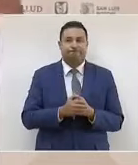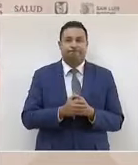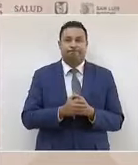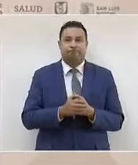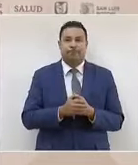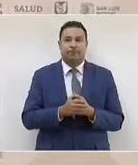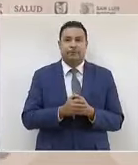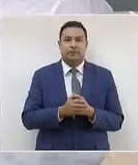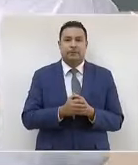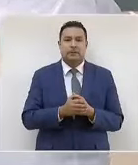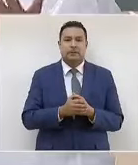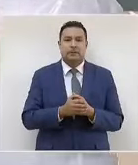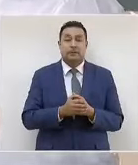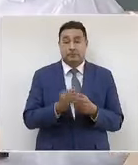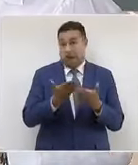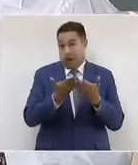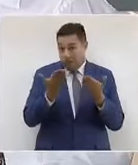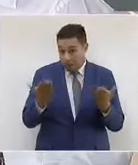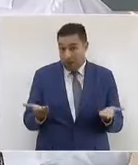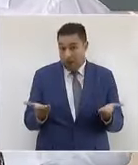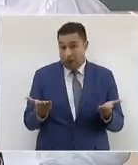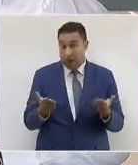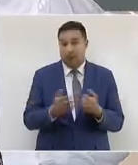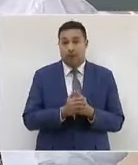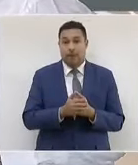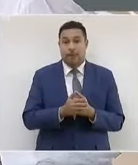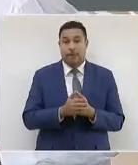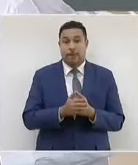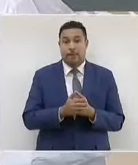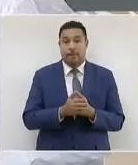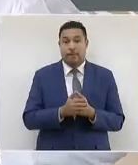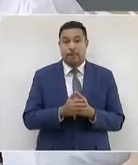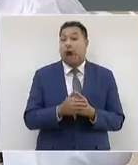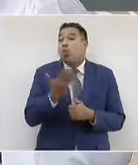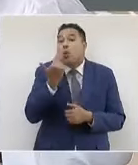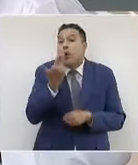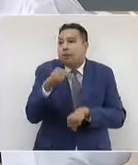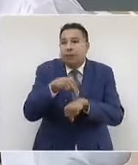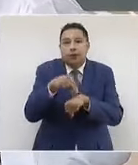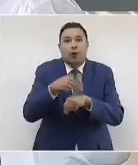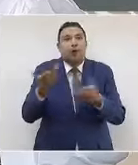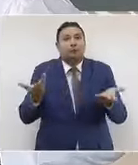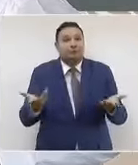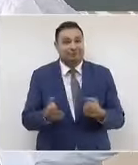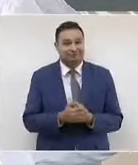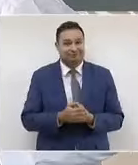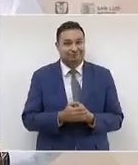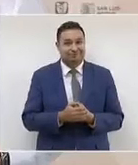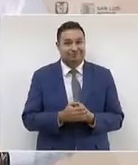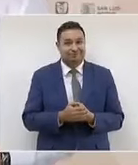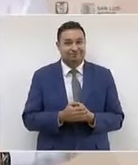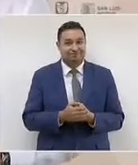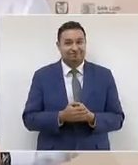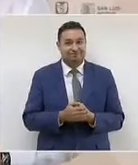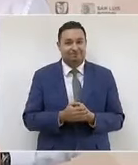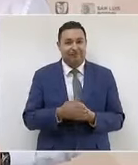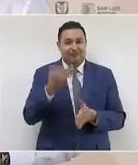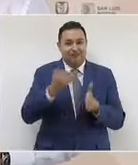Y ahora resulta que no tenemos los médicos que necesita el país.